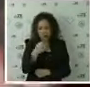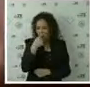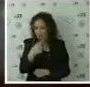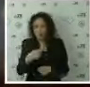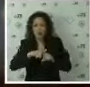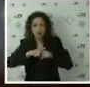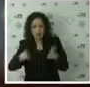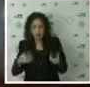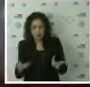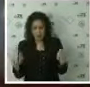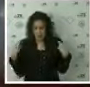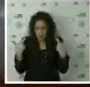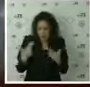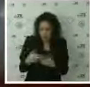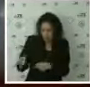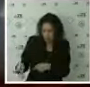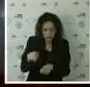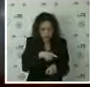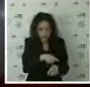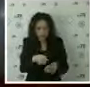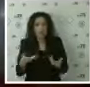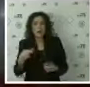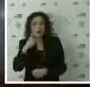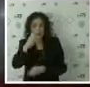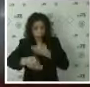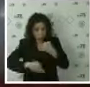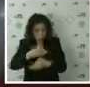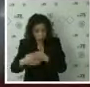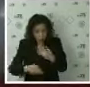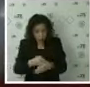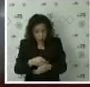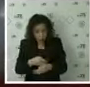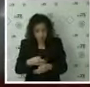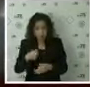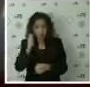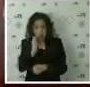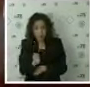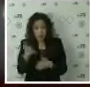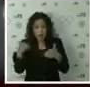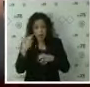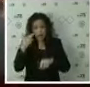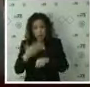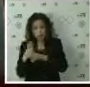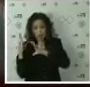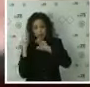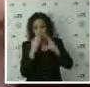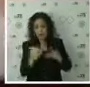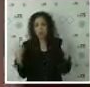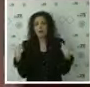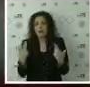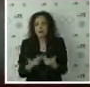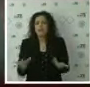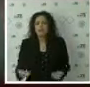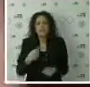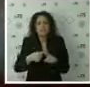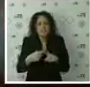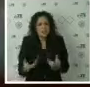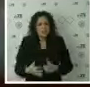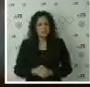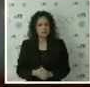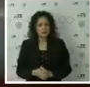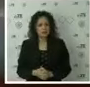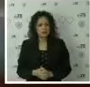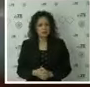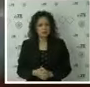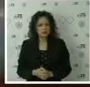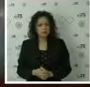los maestros y las maestras, pero nadie está capacitando a esas maestras y esos maestros. Ustedes imagínense que un día les dijeron, pues, ¿qué creen? Ahora van